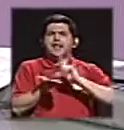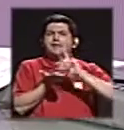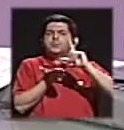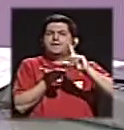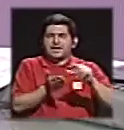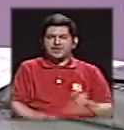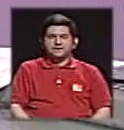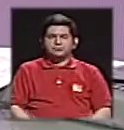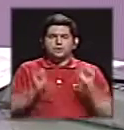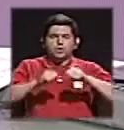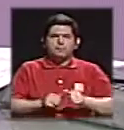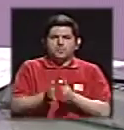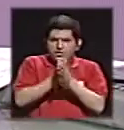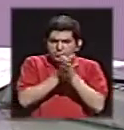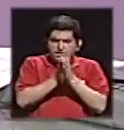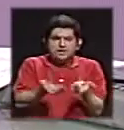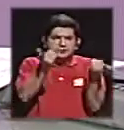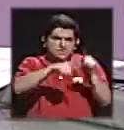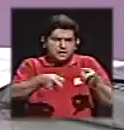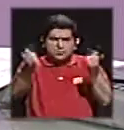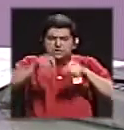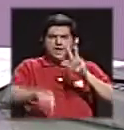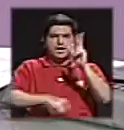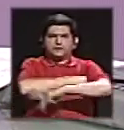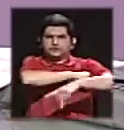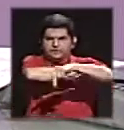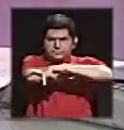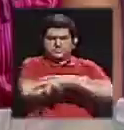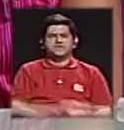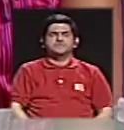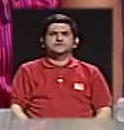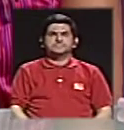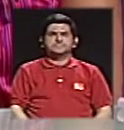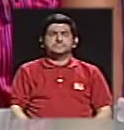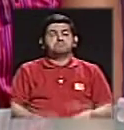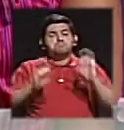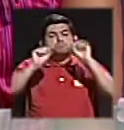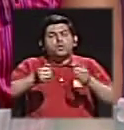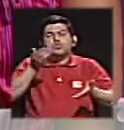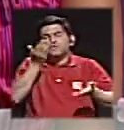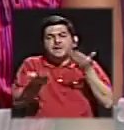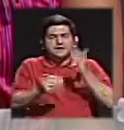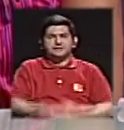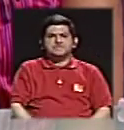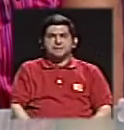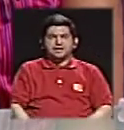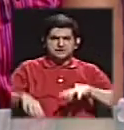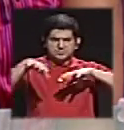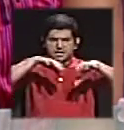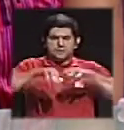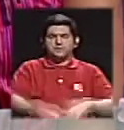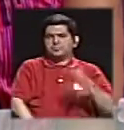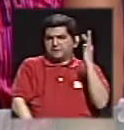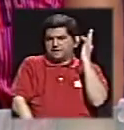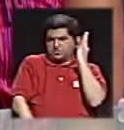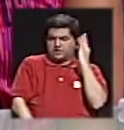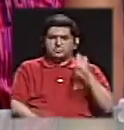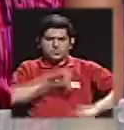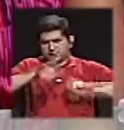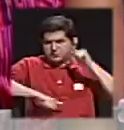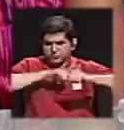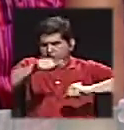lecciones que extraer de lo que había sucedido en estos tres países que pudieran al movimiento mujeres, al movimiento feministas,